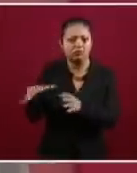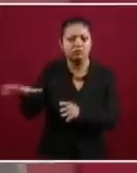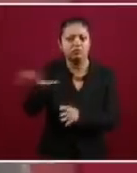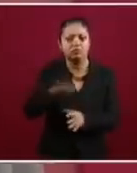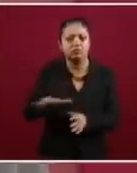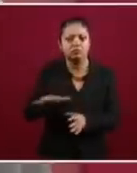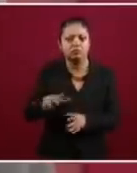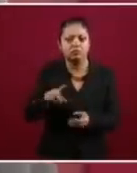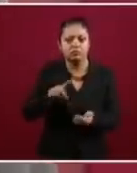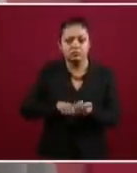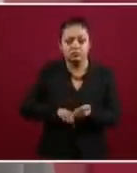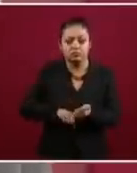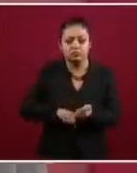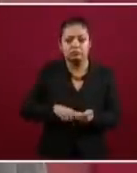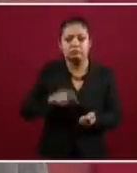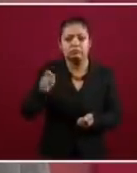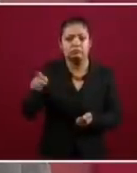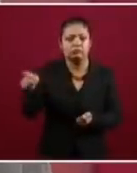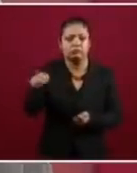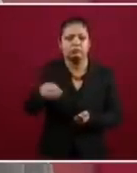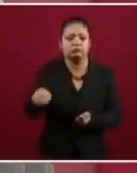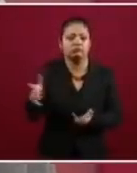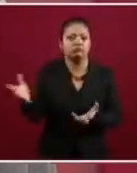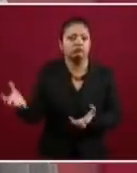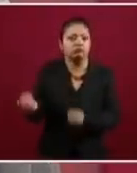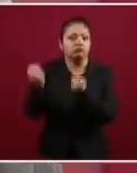Nos salvaron.